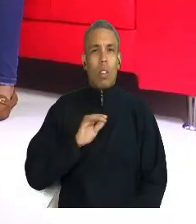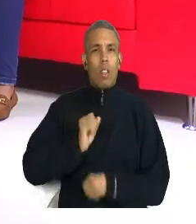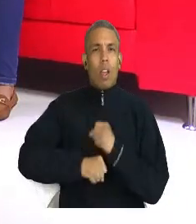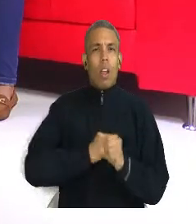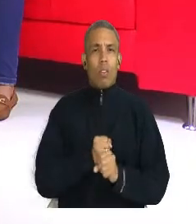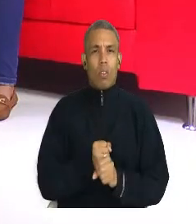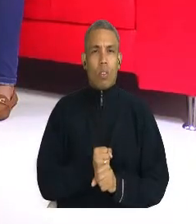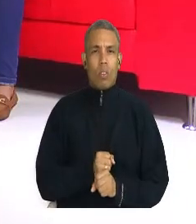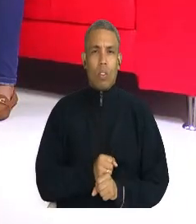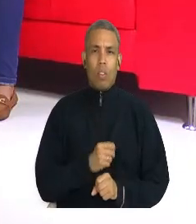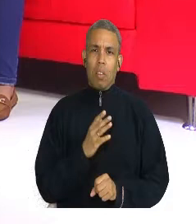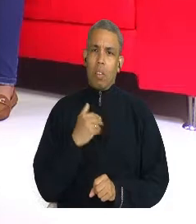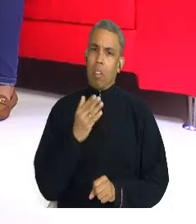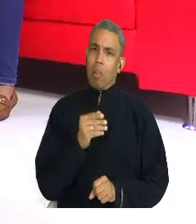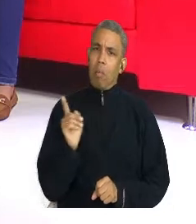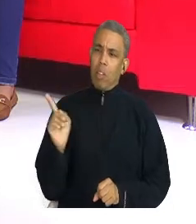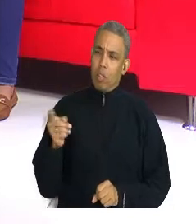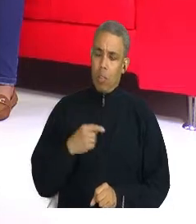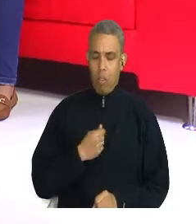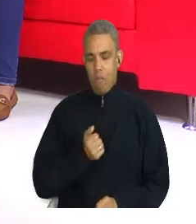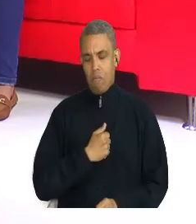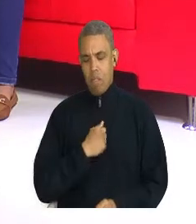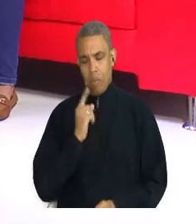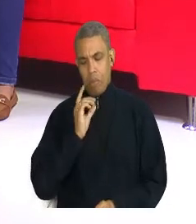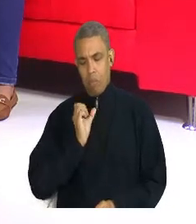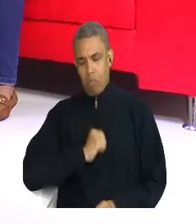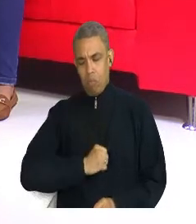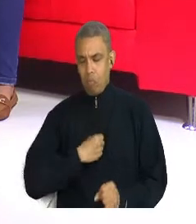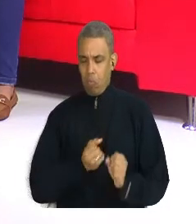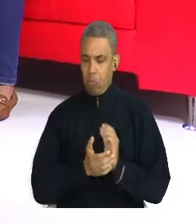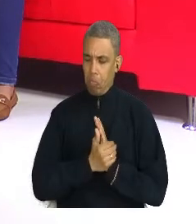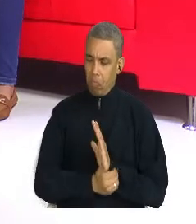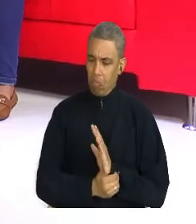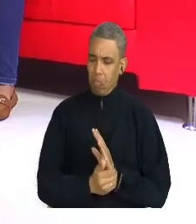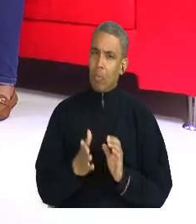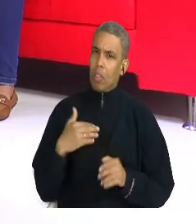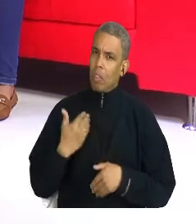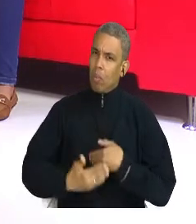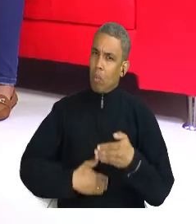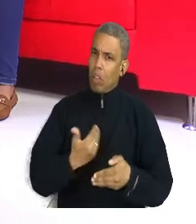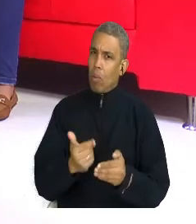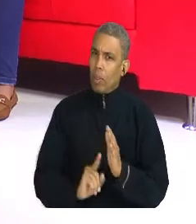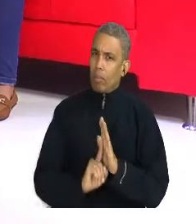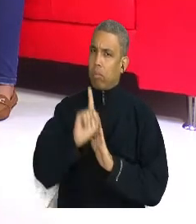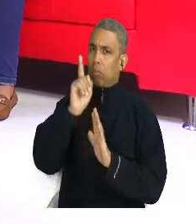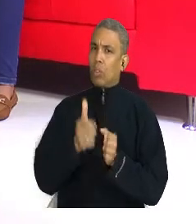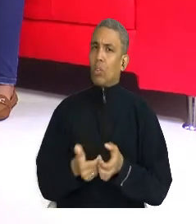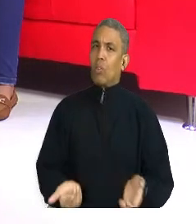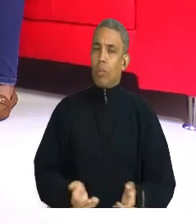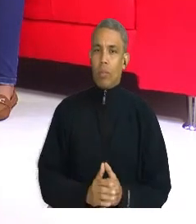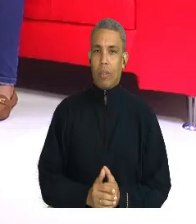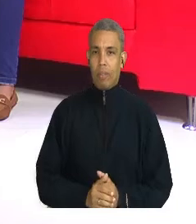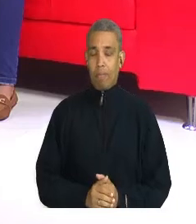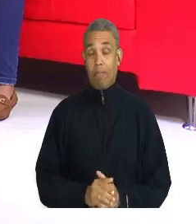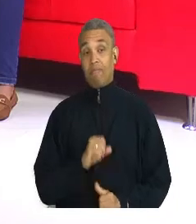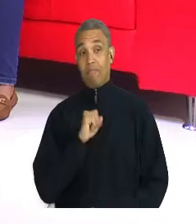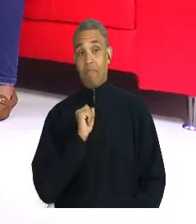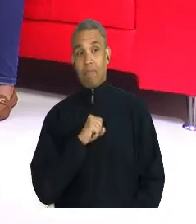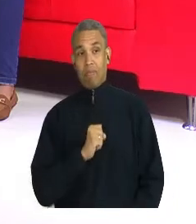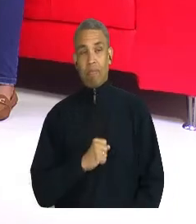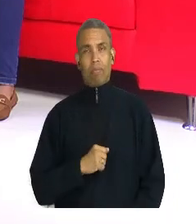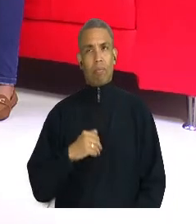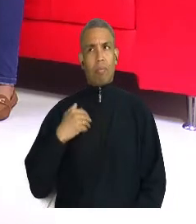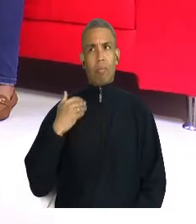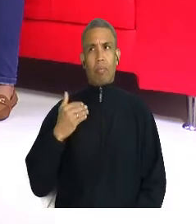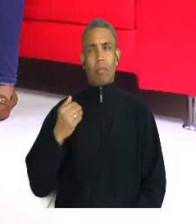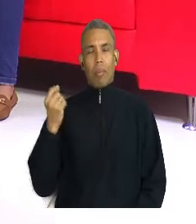cuenta que tienes el talento allá en el colegio, ¿de qué forma ha venido avanzando tu carrera musical? Bueno, yo me presenté la primera vez en el